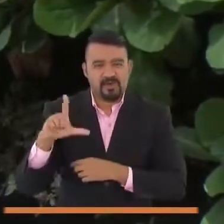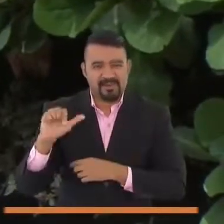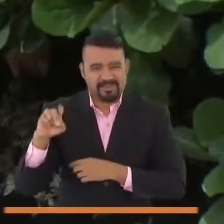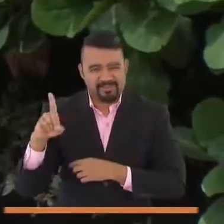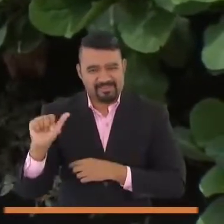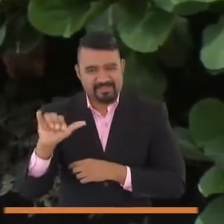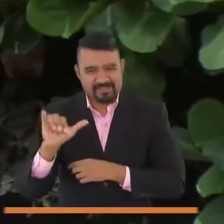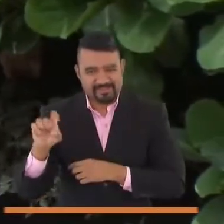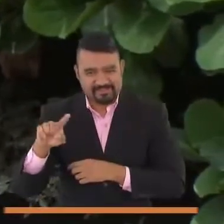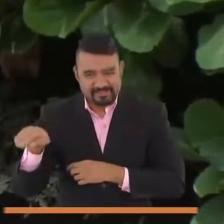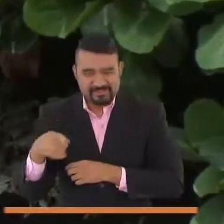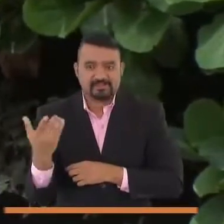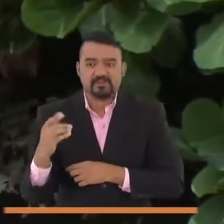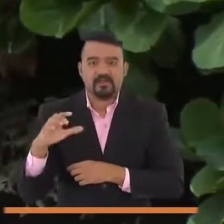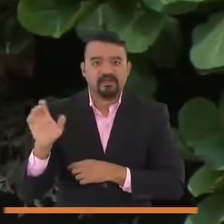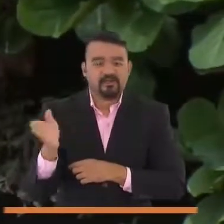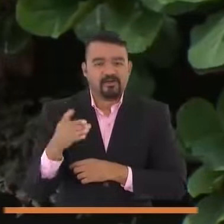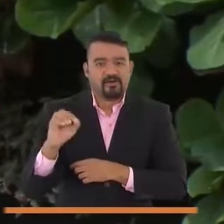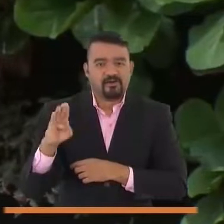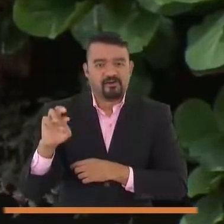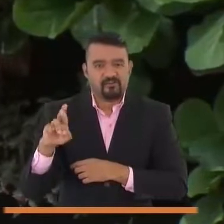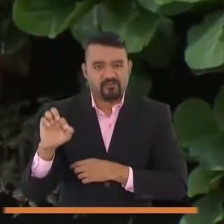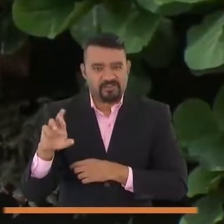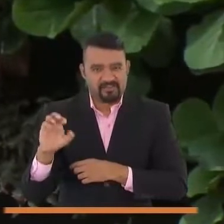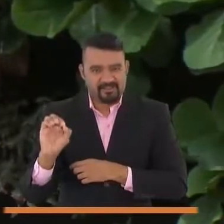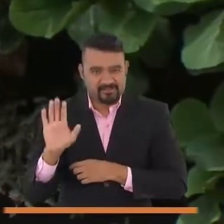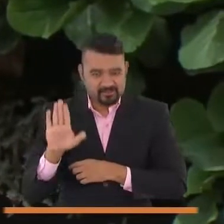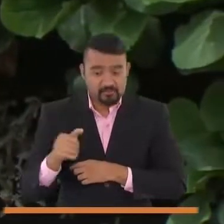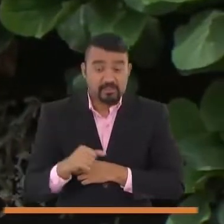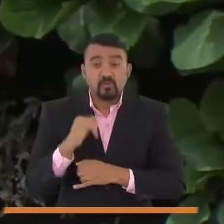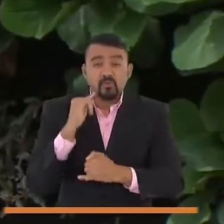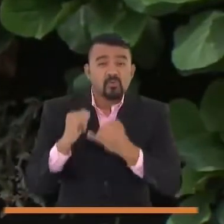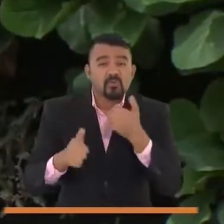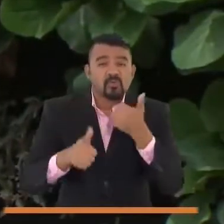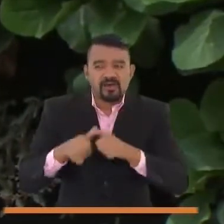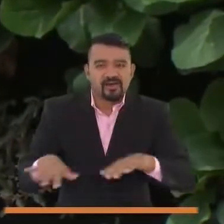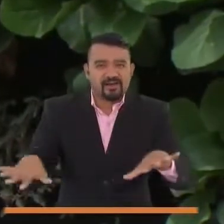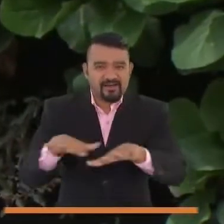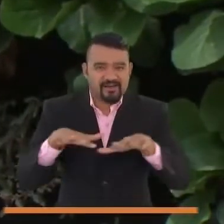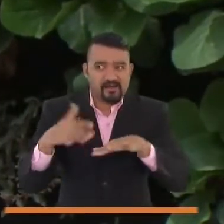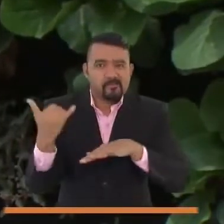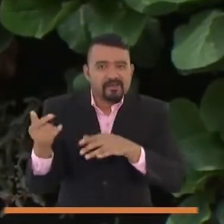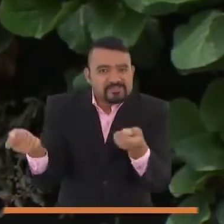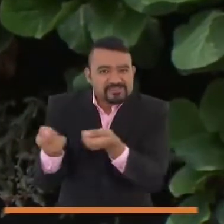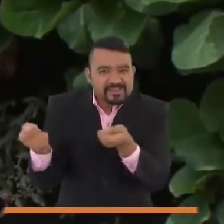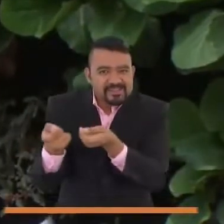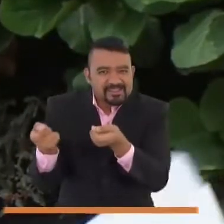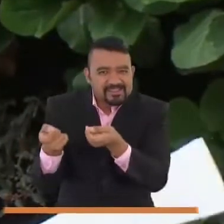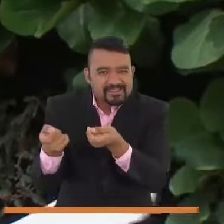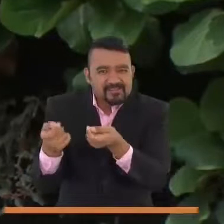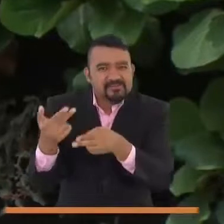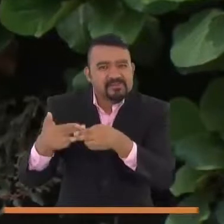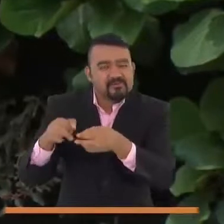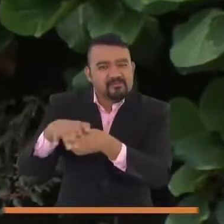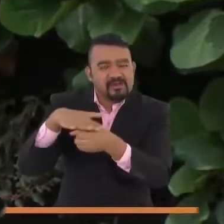como lo dice ya el secretario. Este último es que estamos entregando, está ubicado en la zona verde contiguo al Alto de los